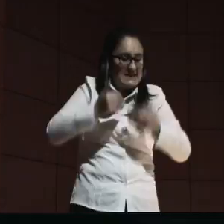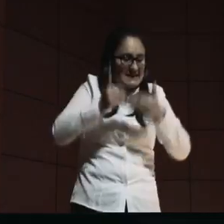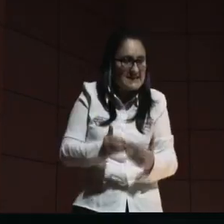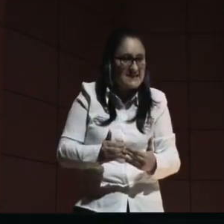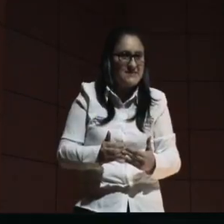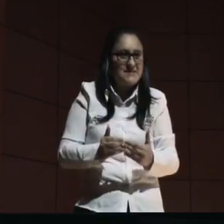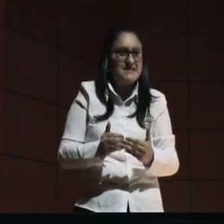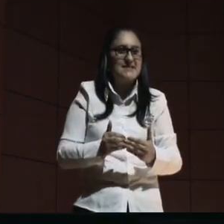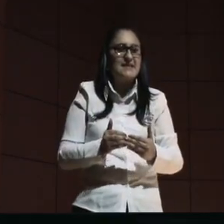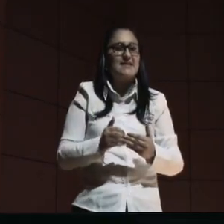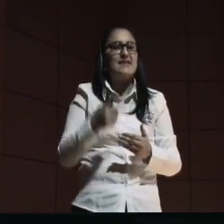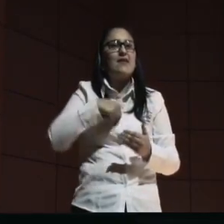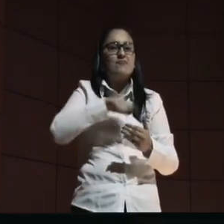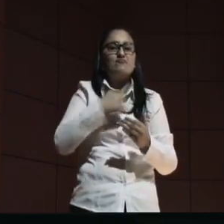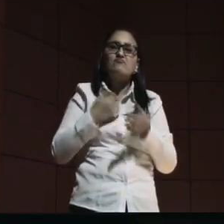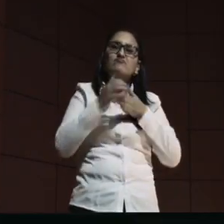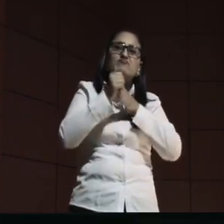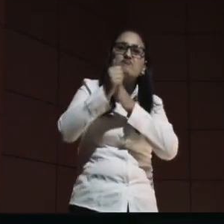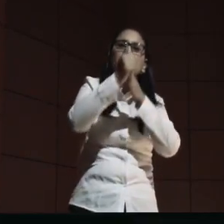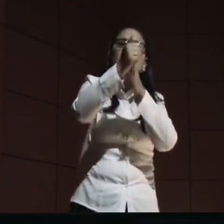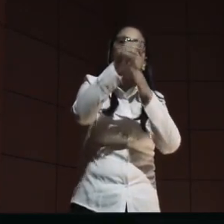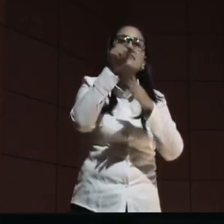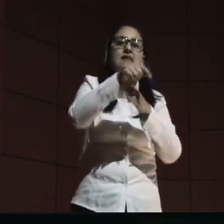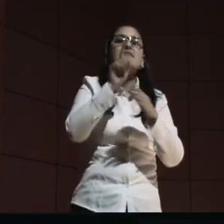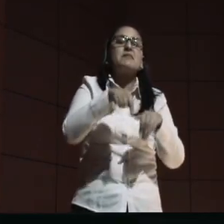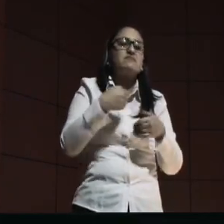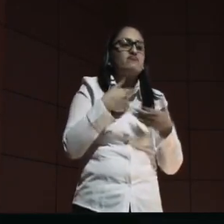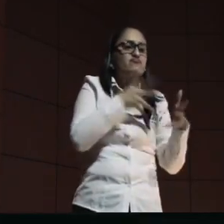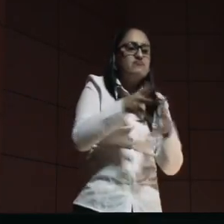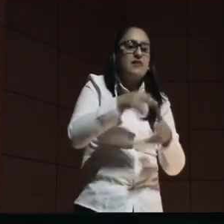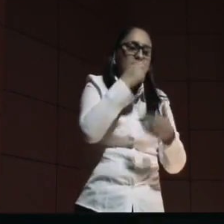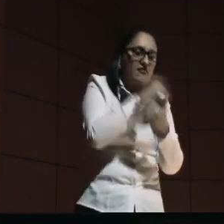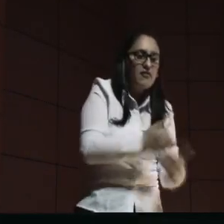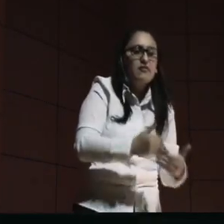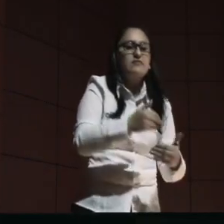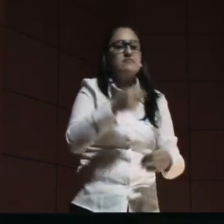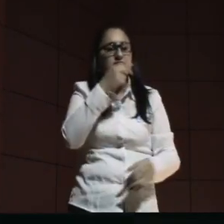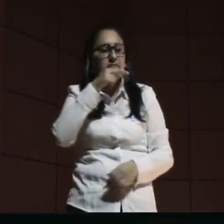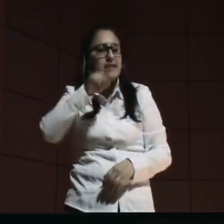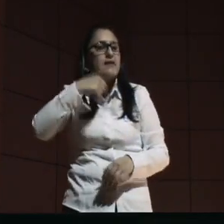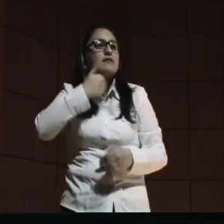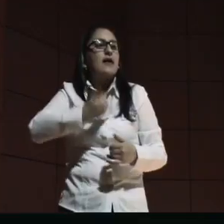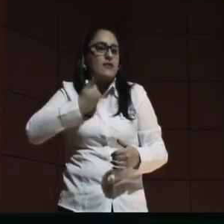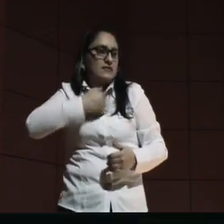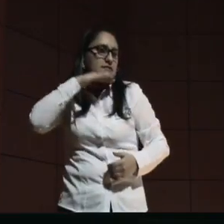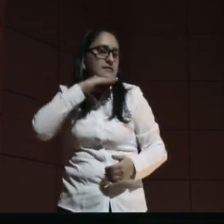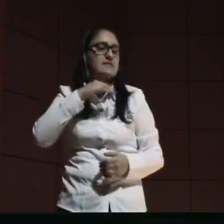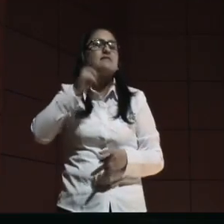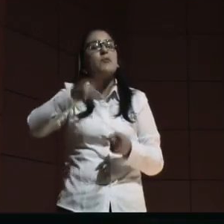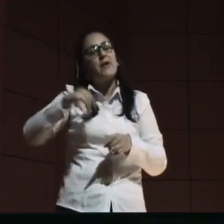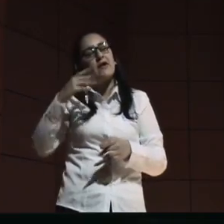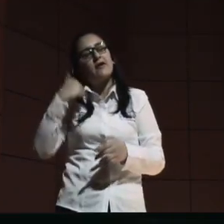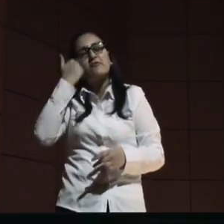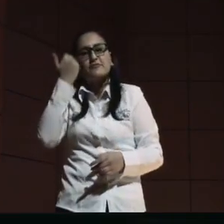discapacidad. Vamos dirigidos a niños, niñas, adolescentes y adultos.